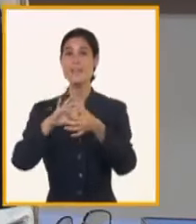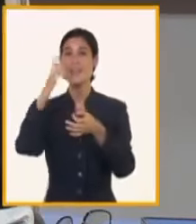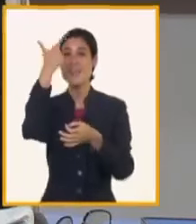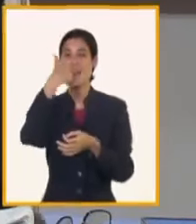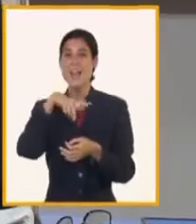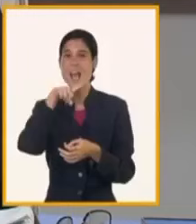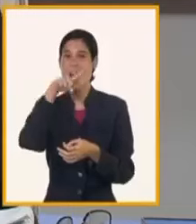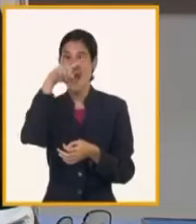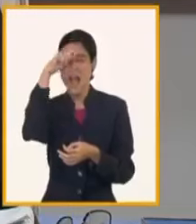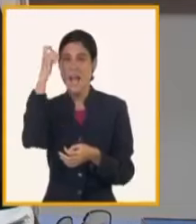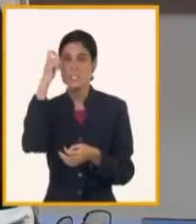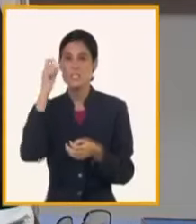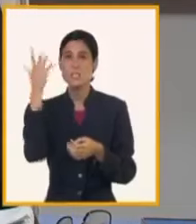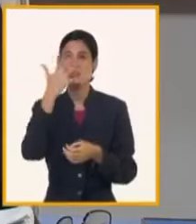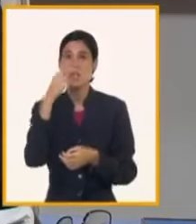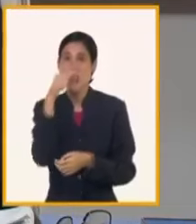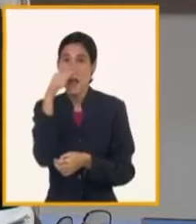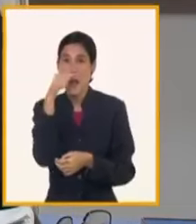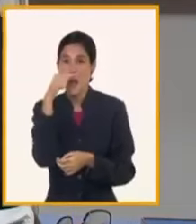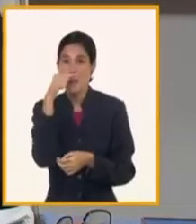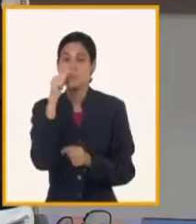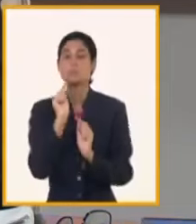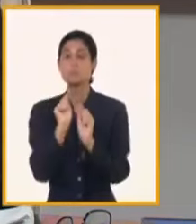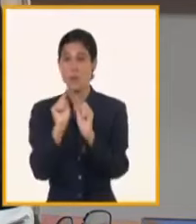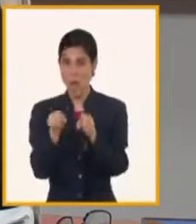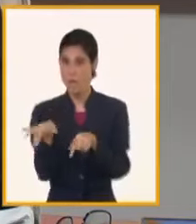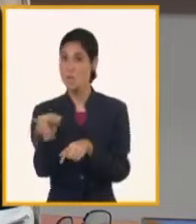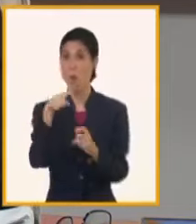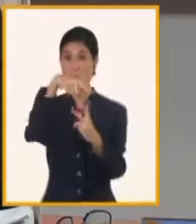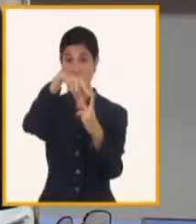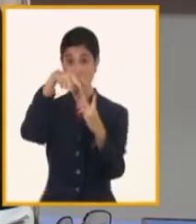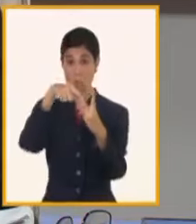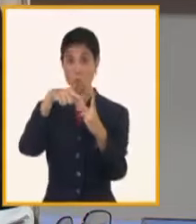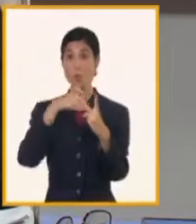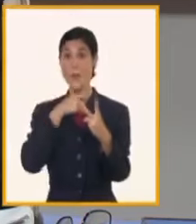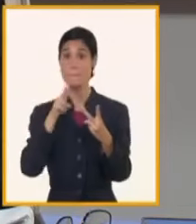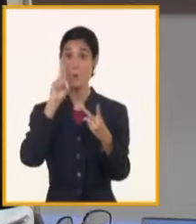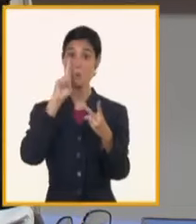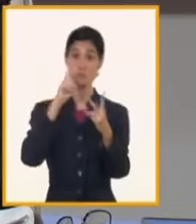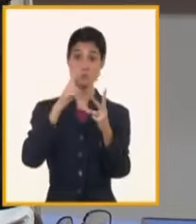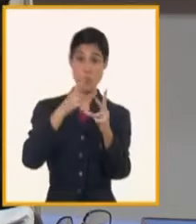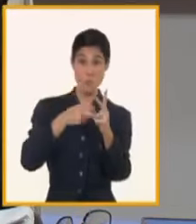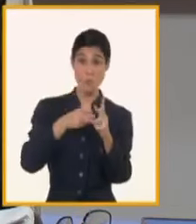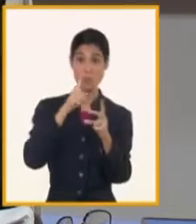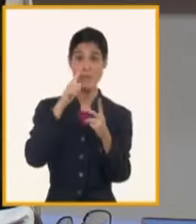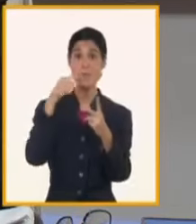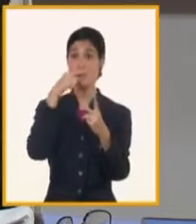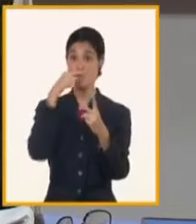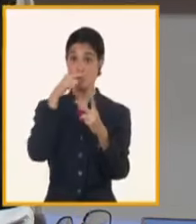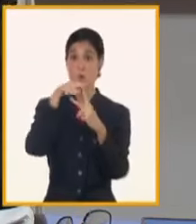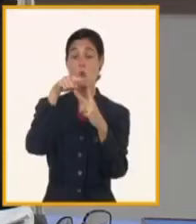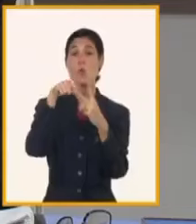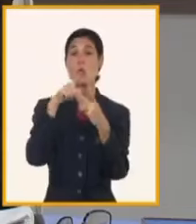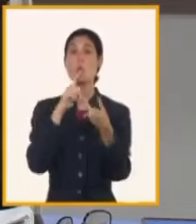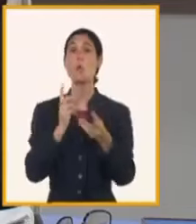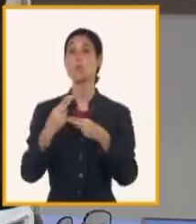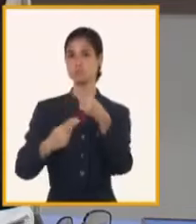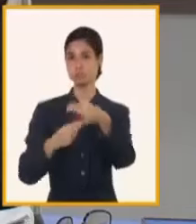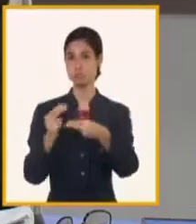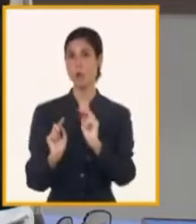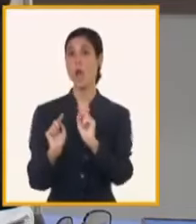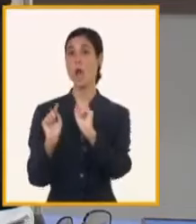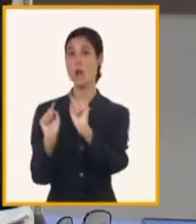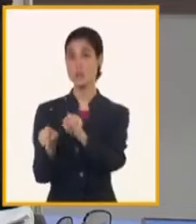que es de sale el gas acompañante del del crudo eso es combustible nacional el resto de los